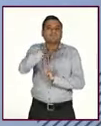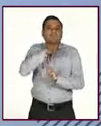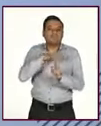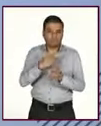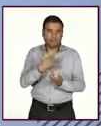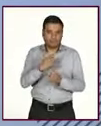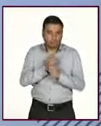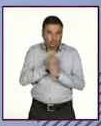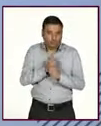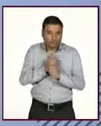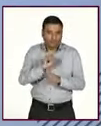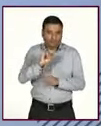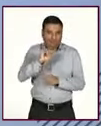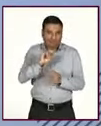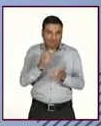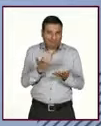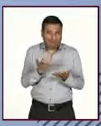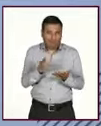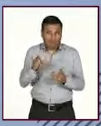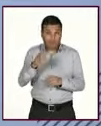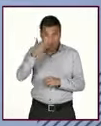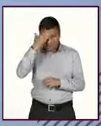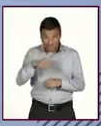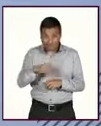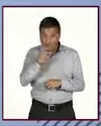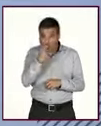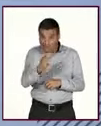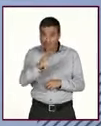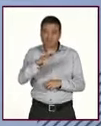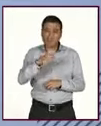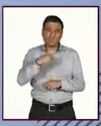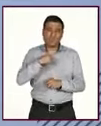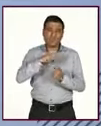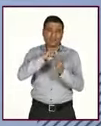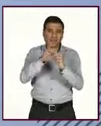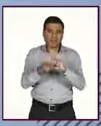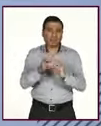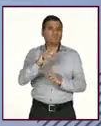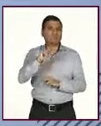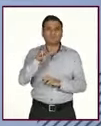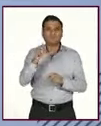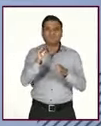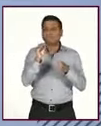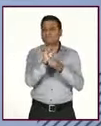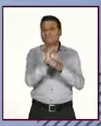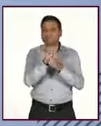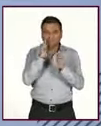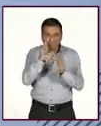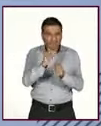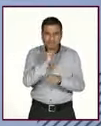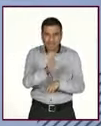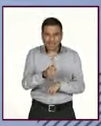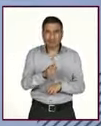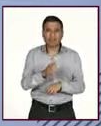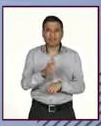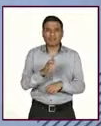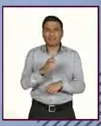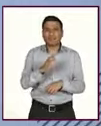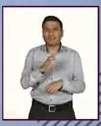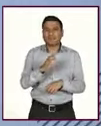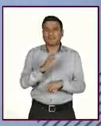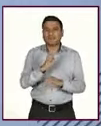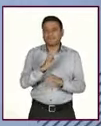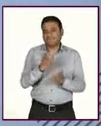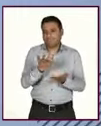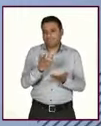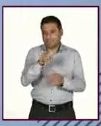impacta, ¿no? Y no sabe decir estoy deprimido, lo que hace es no te pelo, no te escucho, no estoy aquí, pero lo que tenemos que hacer